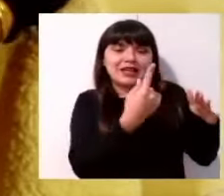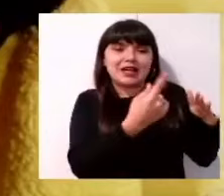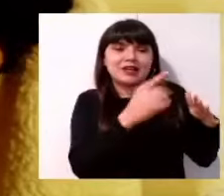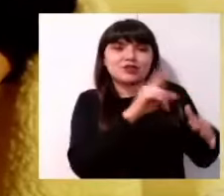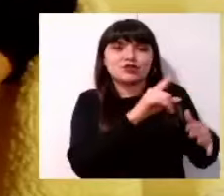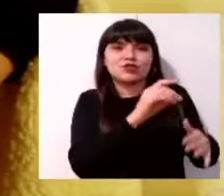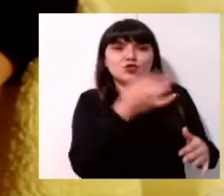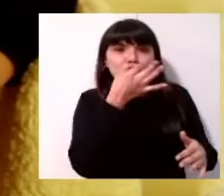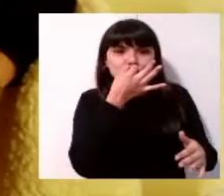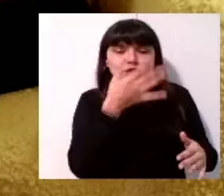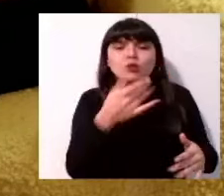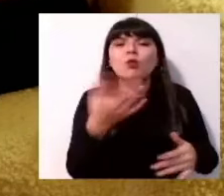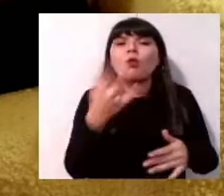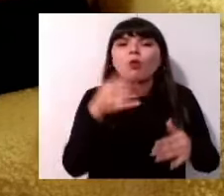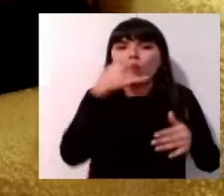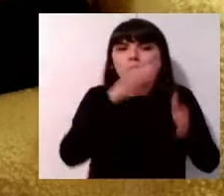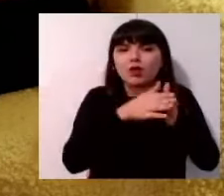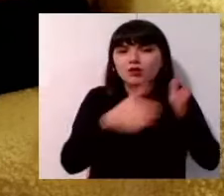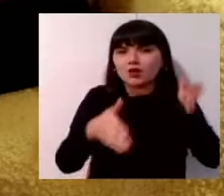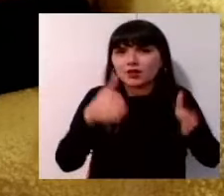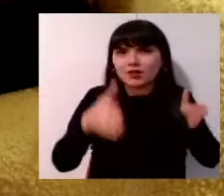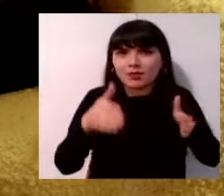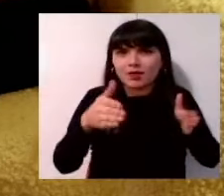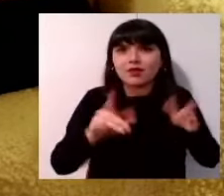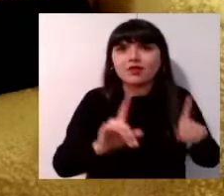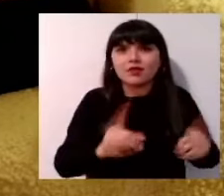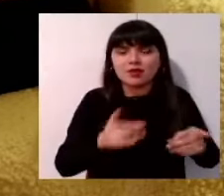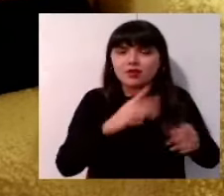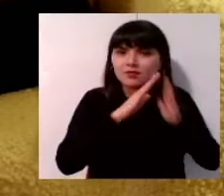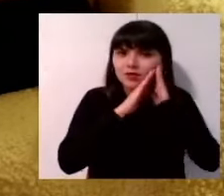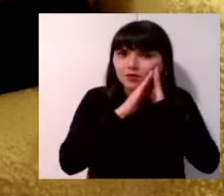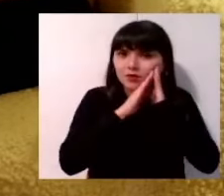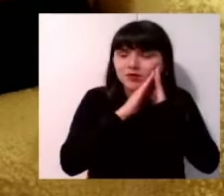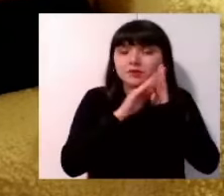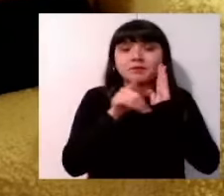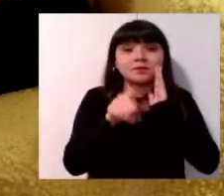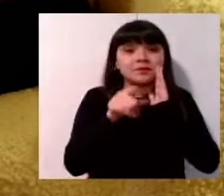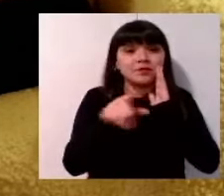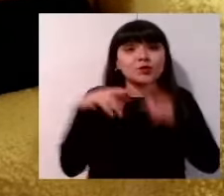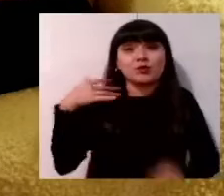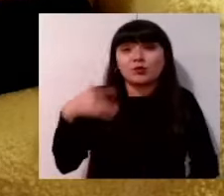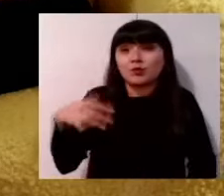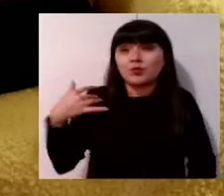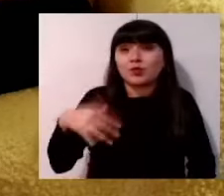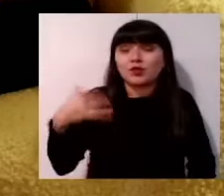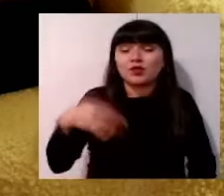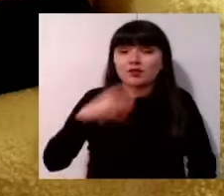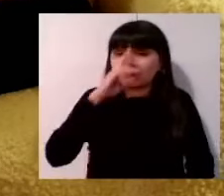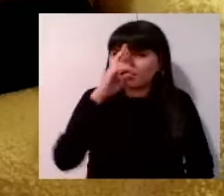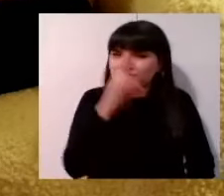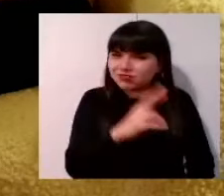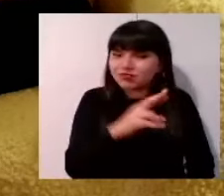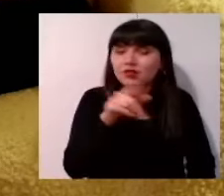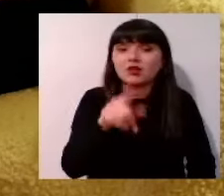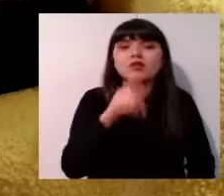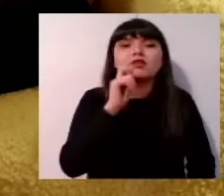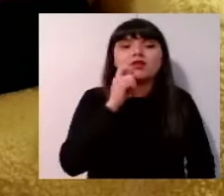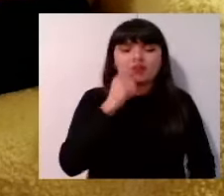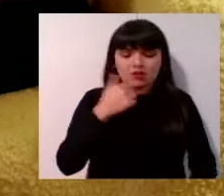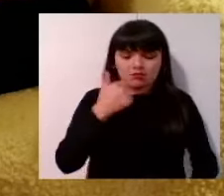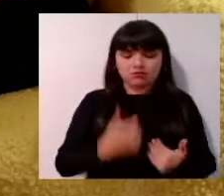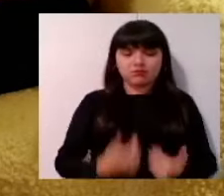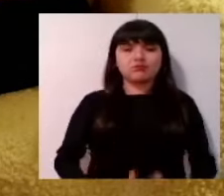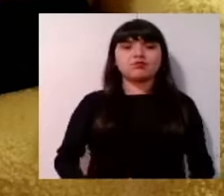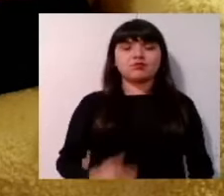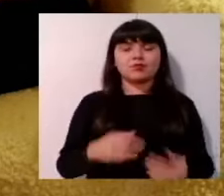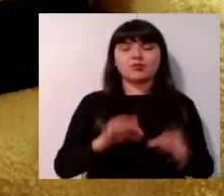horas tienen que dormir. Claro, mira, eso es súper importante respetarlo, porque de eso depende el adecuado funcionamiento cerebral y también de